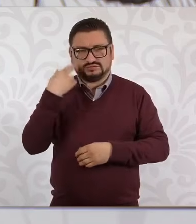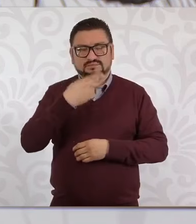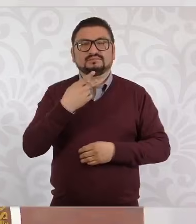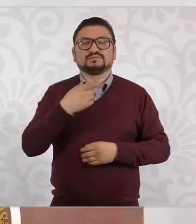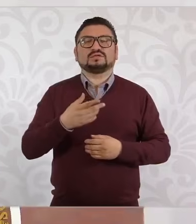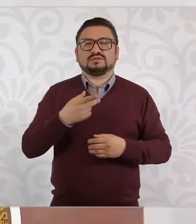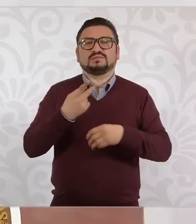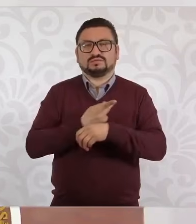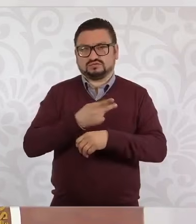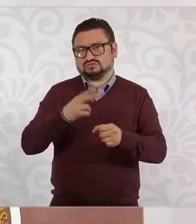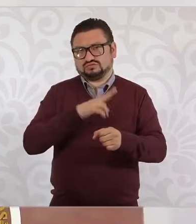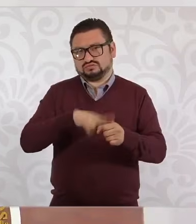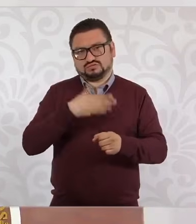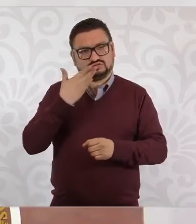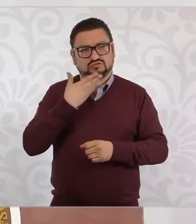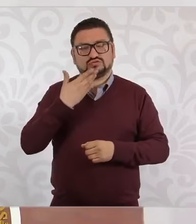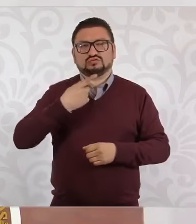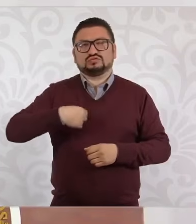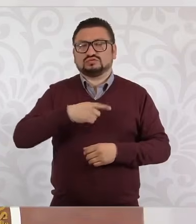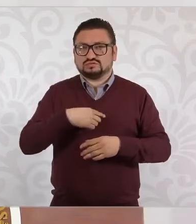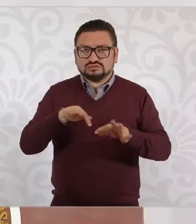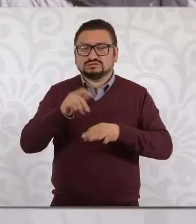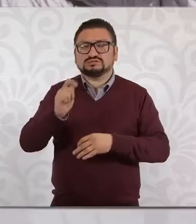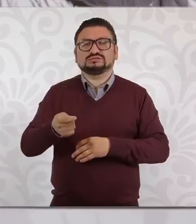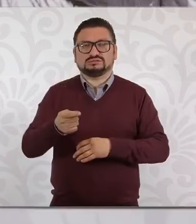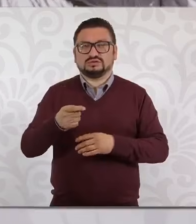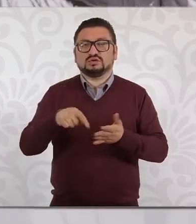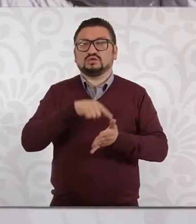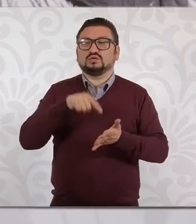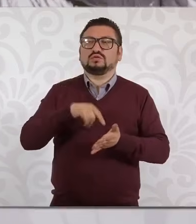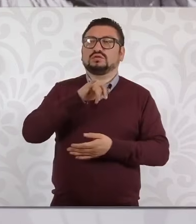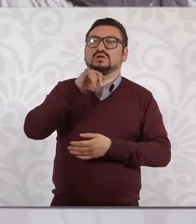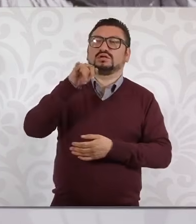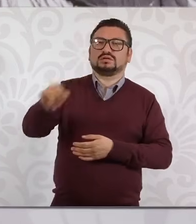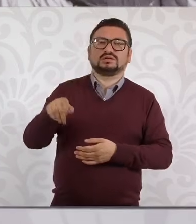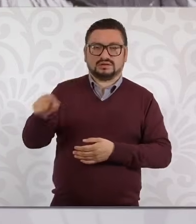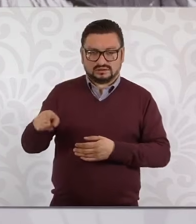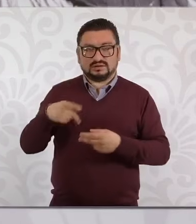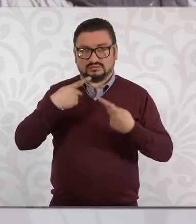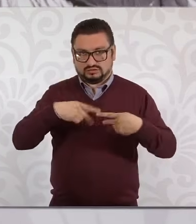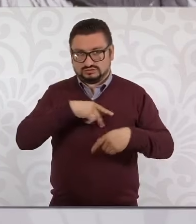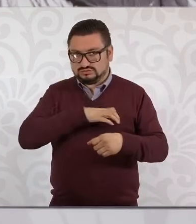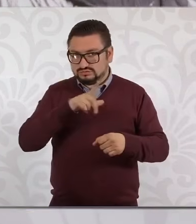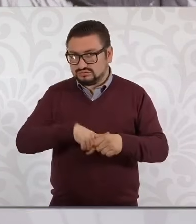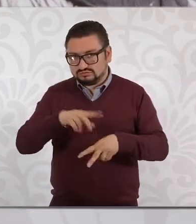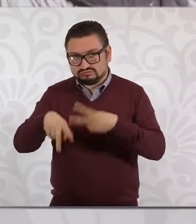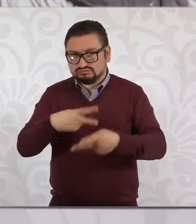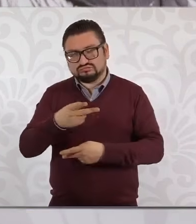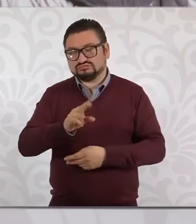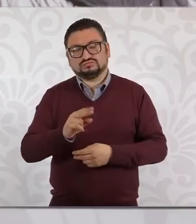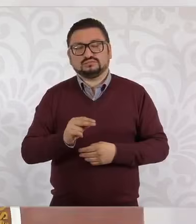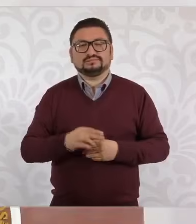Normalmente pasa, y ahí estamos trabajando, que en los lugares más alejados no necesariamente van especialistas.